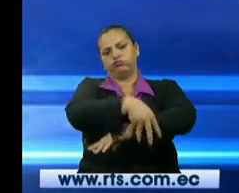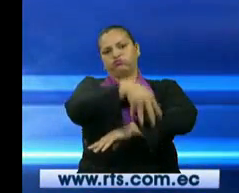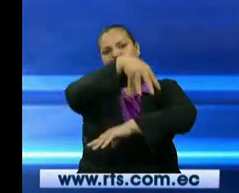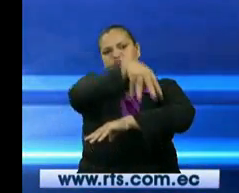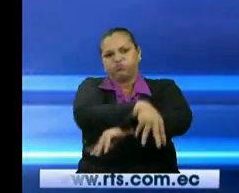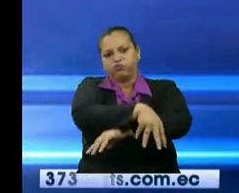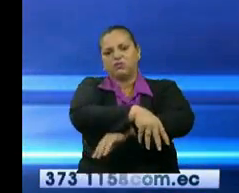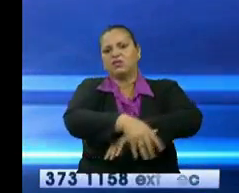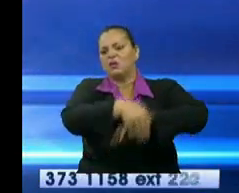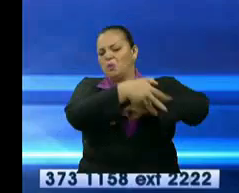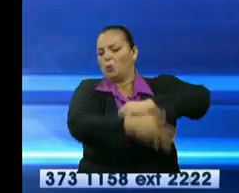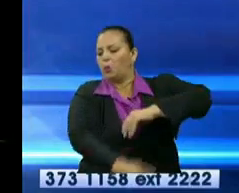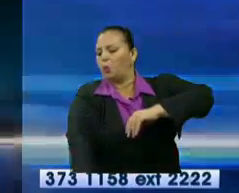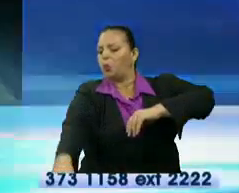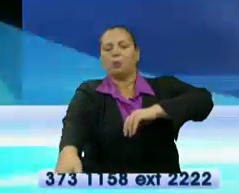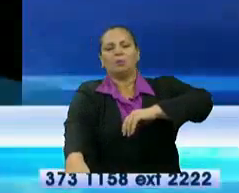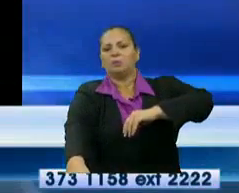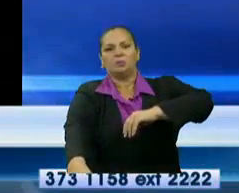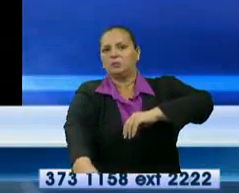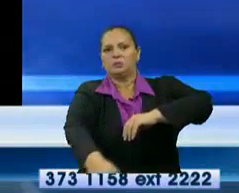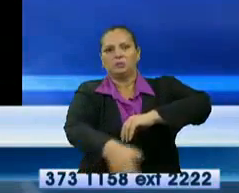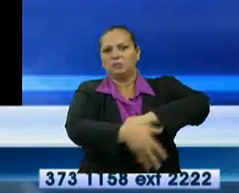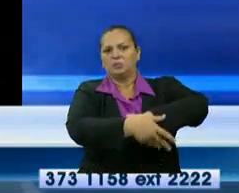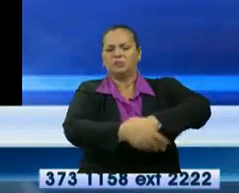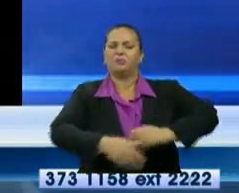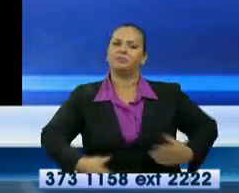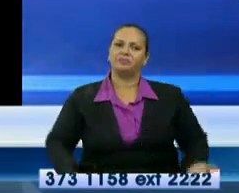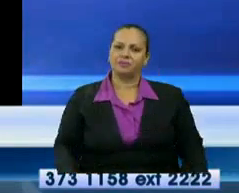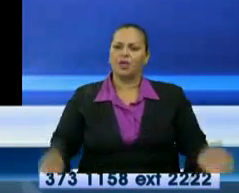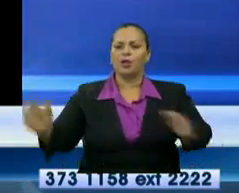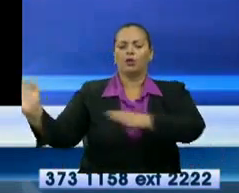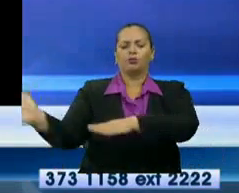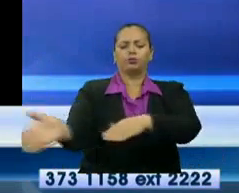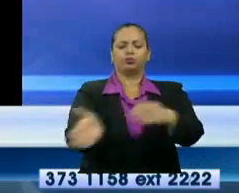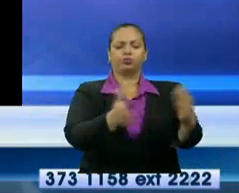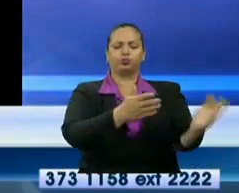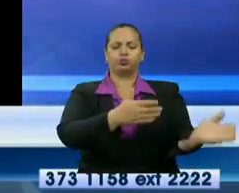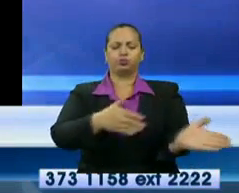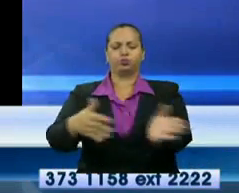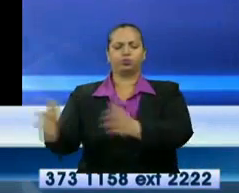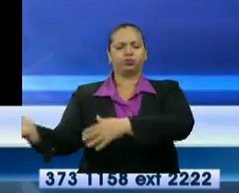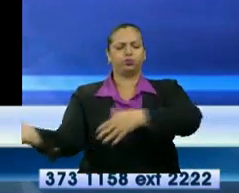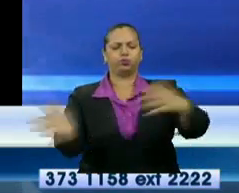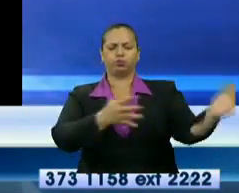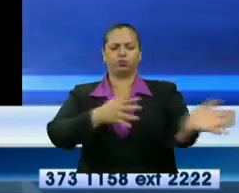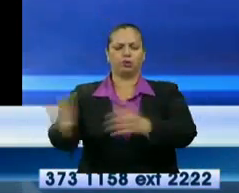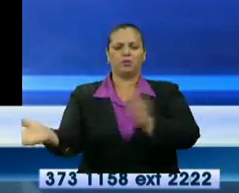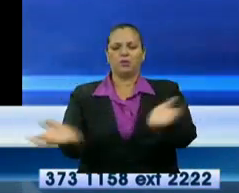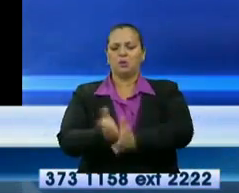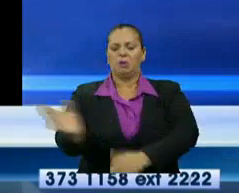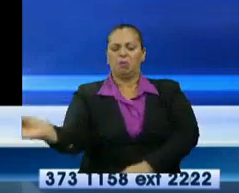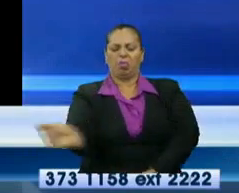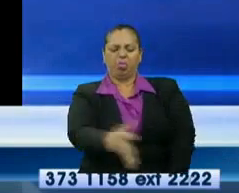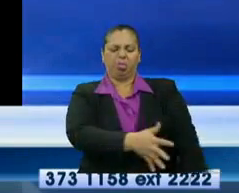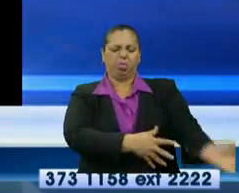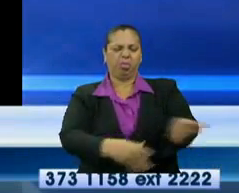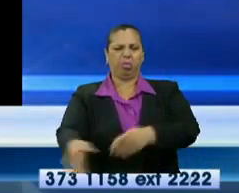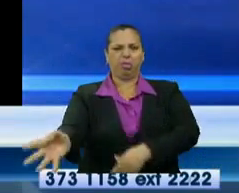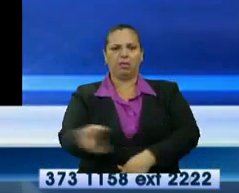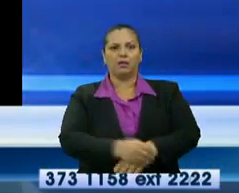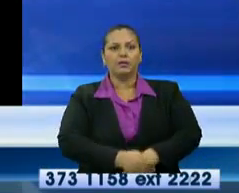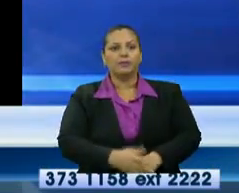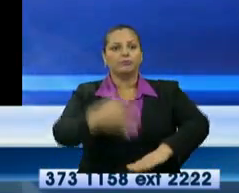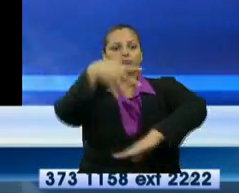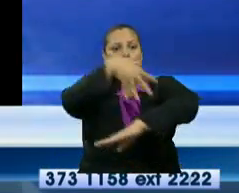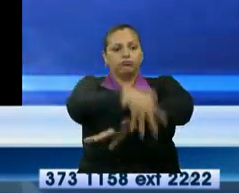el viento, llegan a las alcantarillas y esto hace que se taponen todas las alcantarillas y posterior